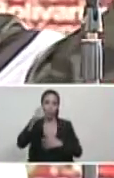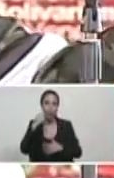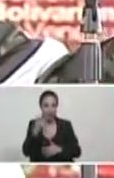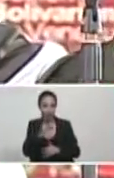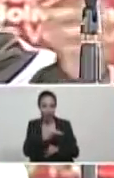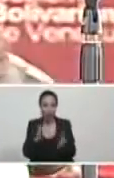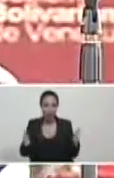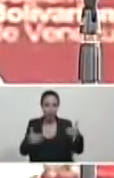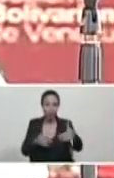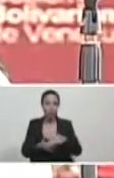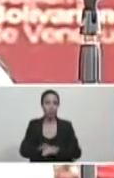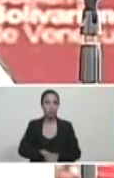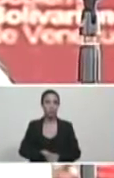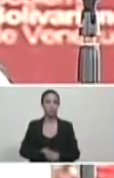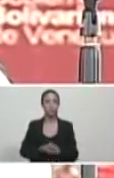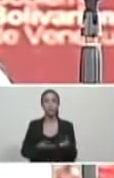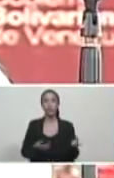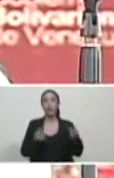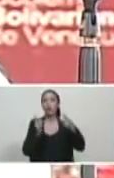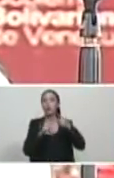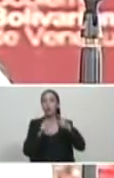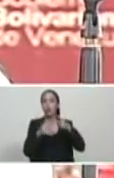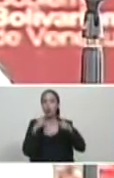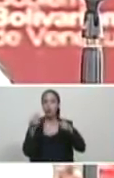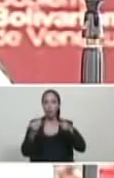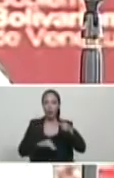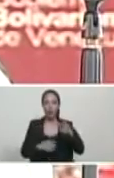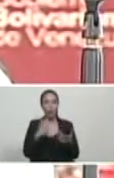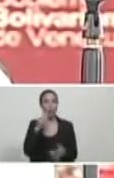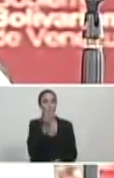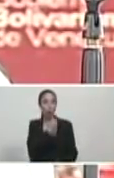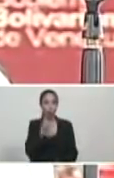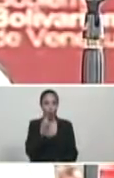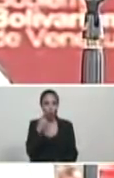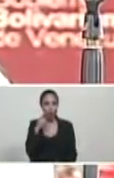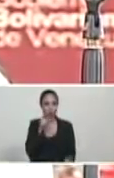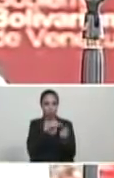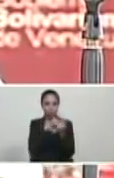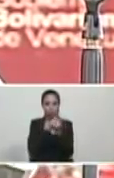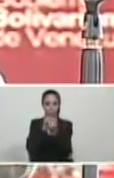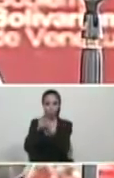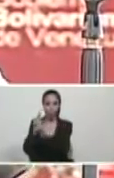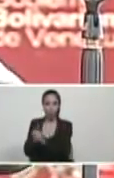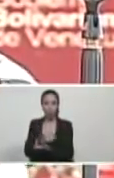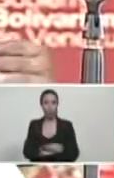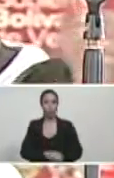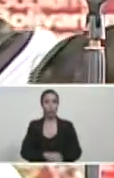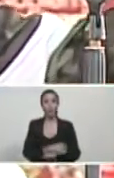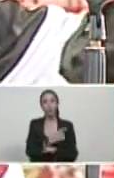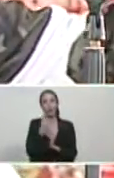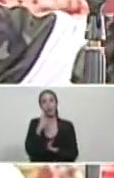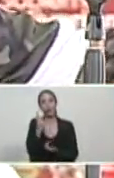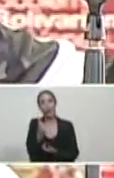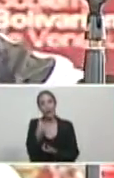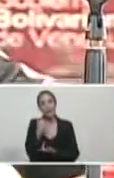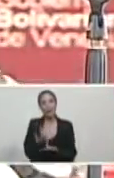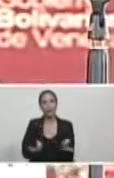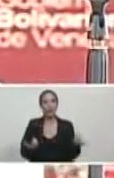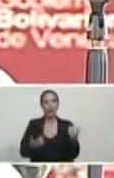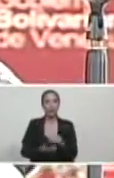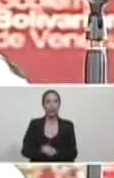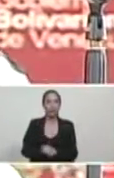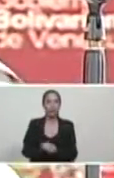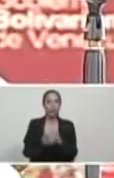venimos haciendo los tableros con los jóvenes que hemos atendido a nivel nacional. Y que nos hace falta la materia prima para nosotros mismos hacer los parques